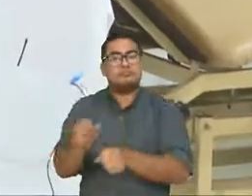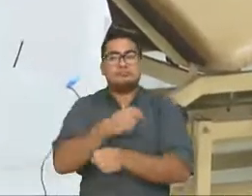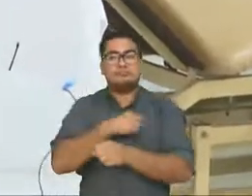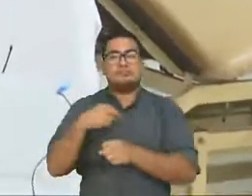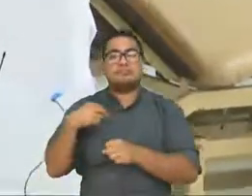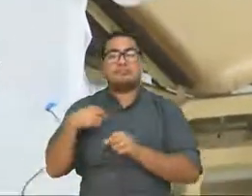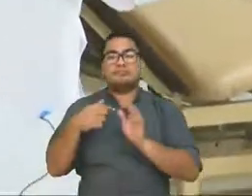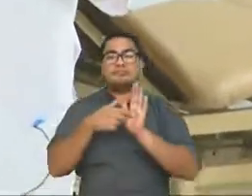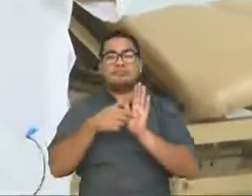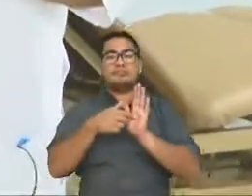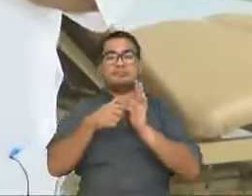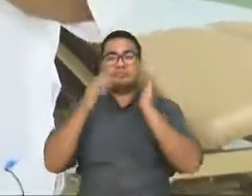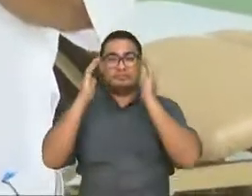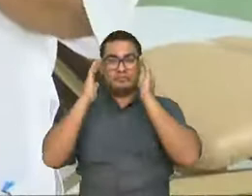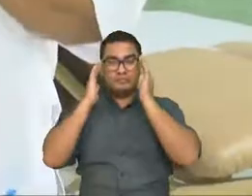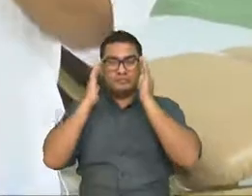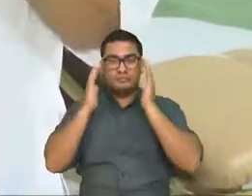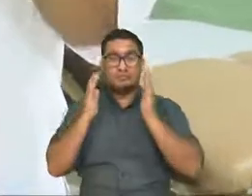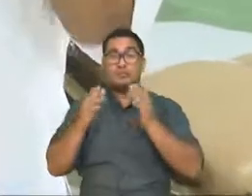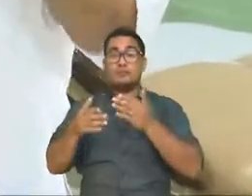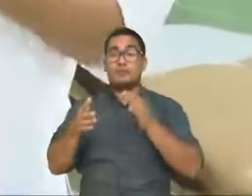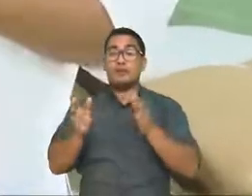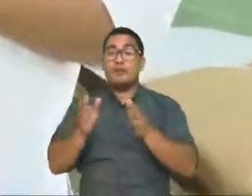por ejemplo ampliarle el baño,